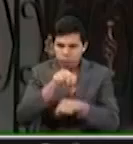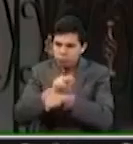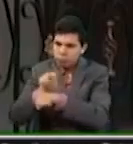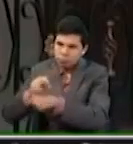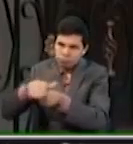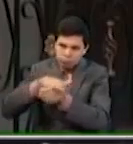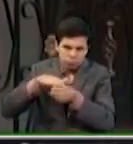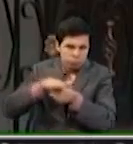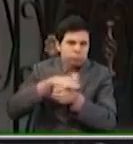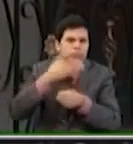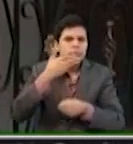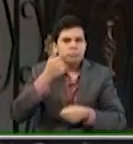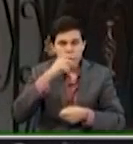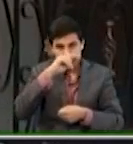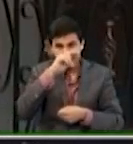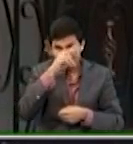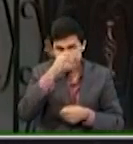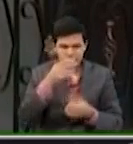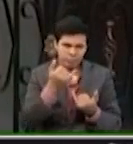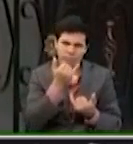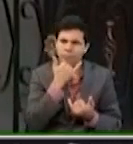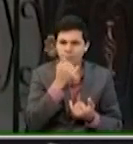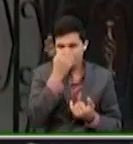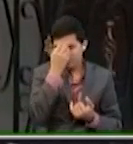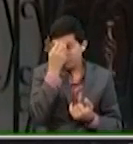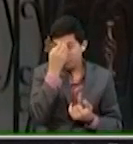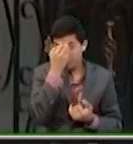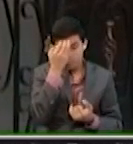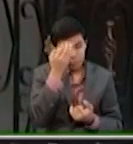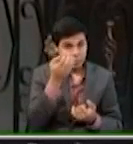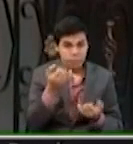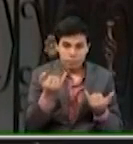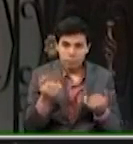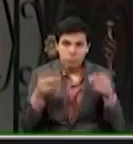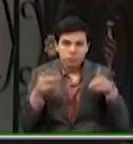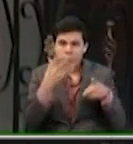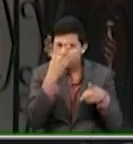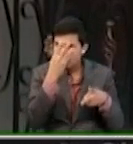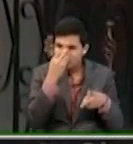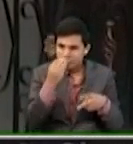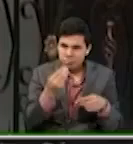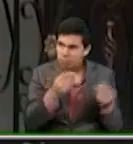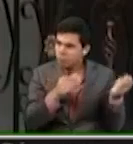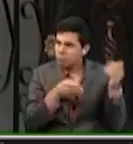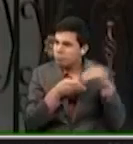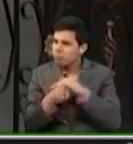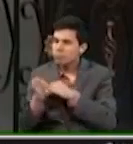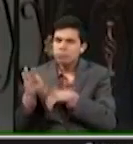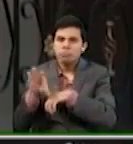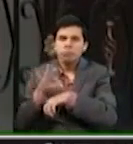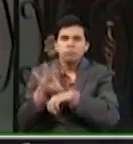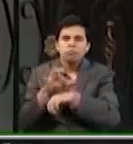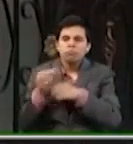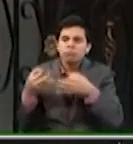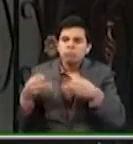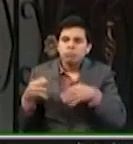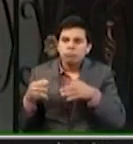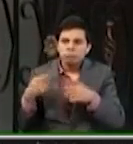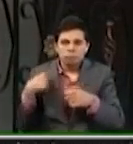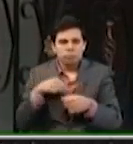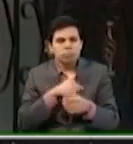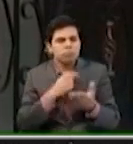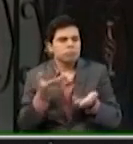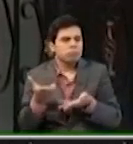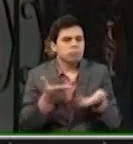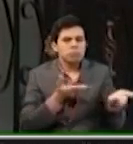barrios. O sea, es reprochable, indignante que vengan unos bandidos y atraquen a una fundación que lo que le presta es un